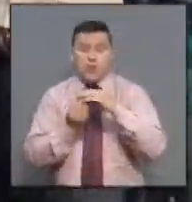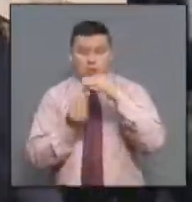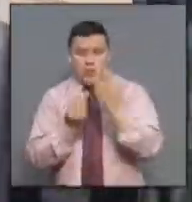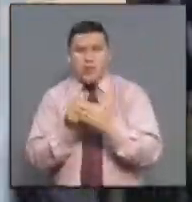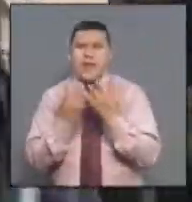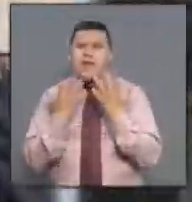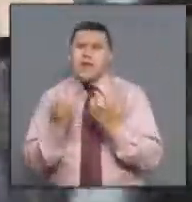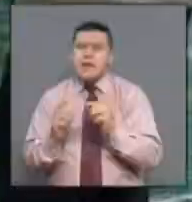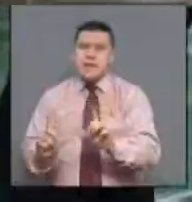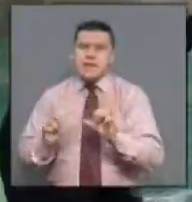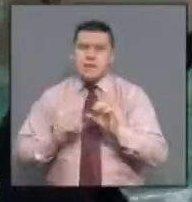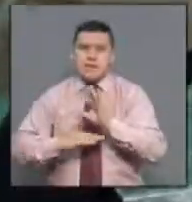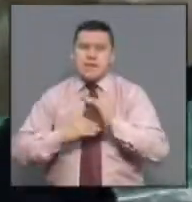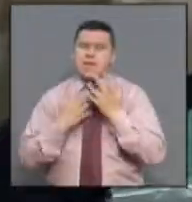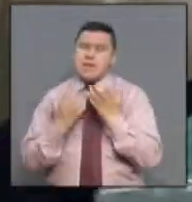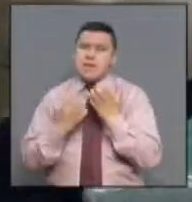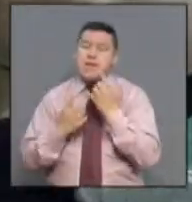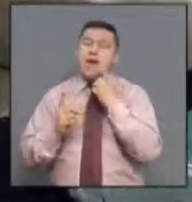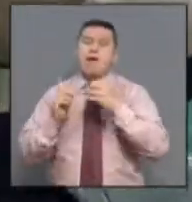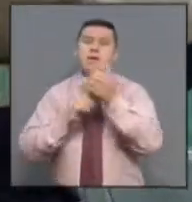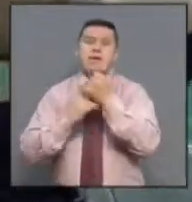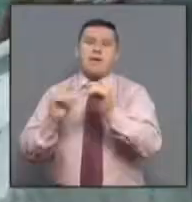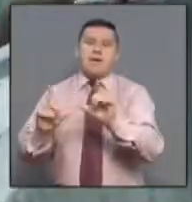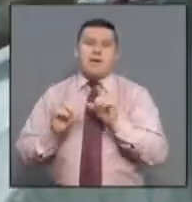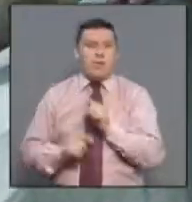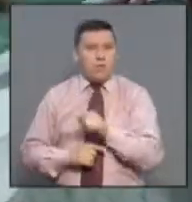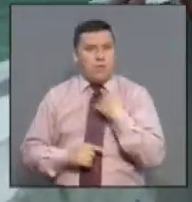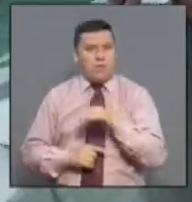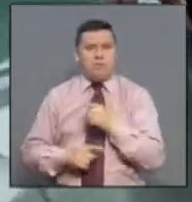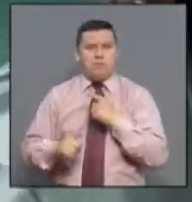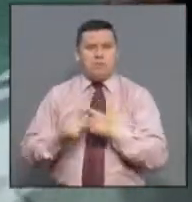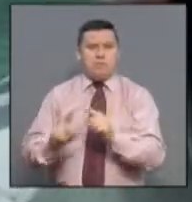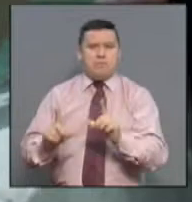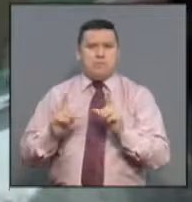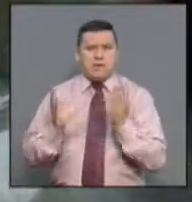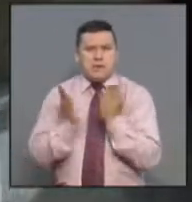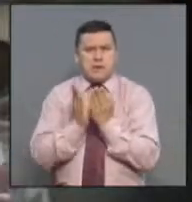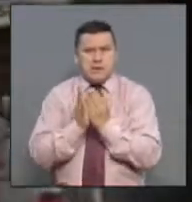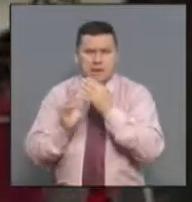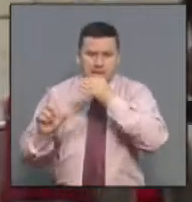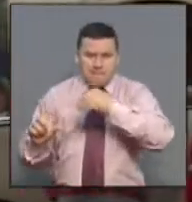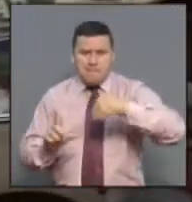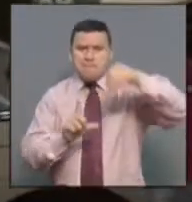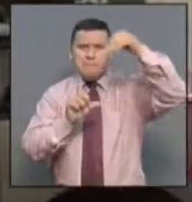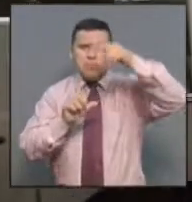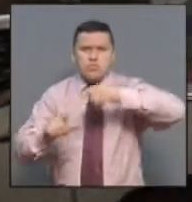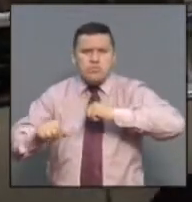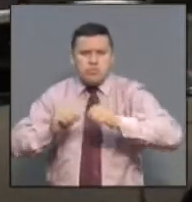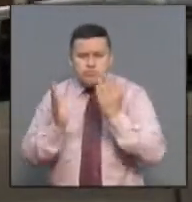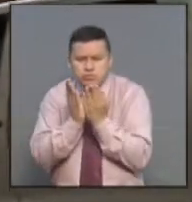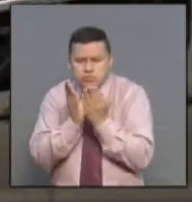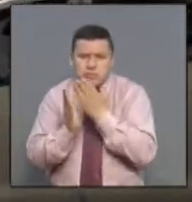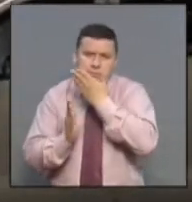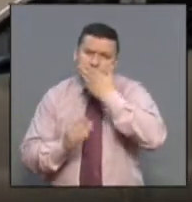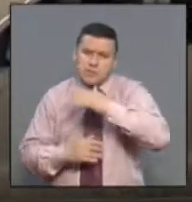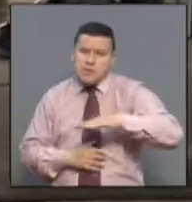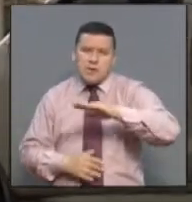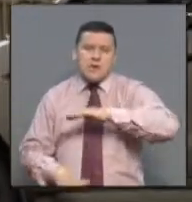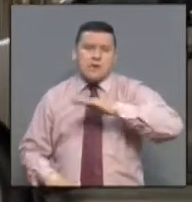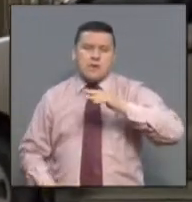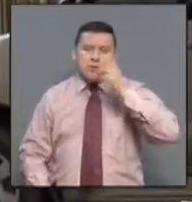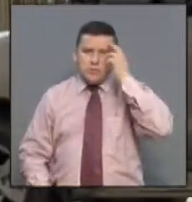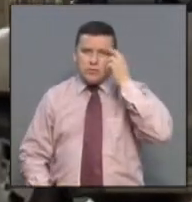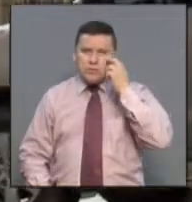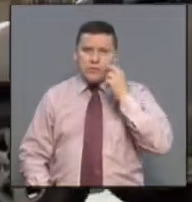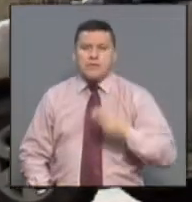quiso ser graduada de la ESAB y lo logró. Ahora es una de las egresadas y estudiante de maestría más destacadas de la territorial Antioquia